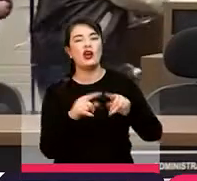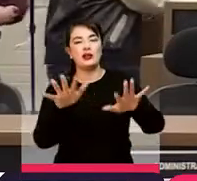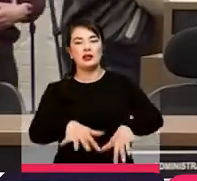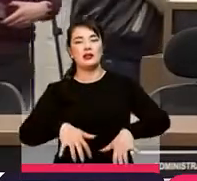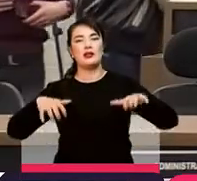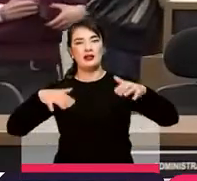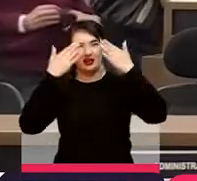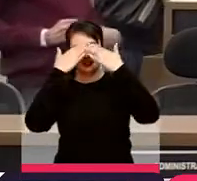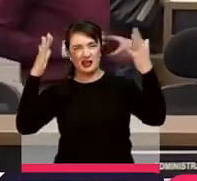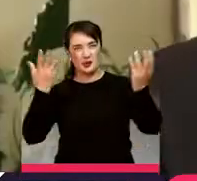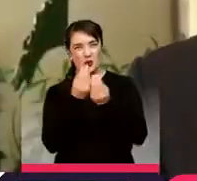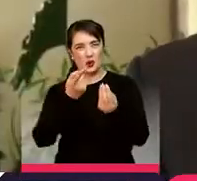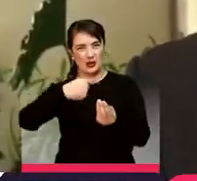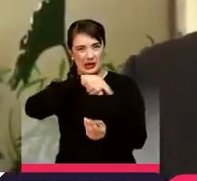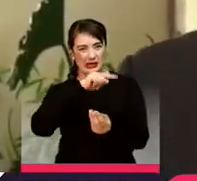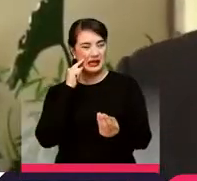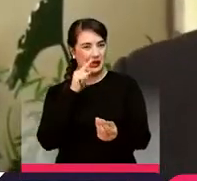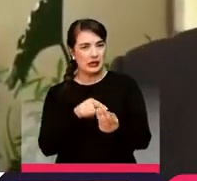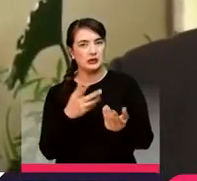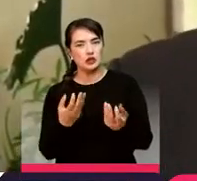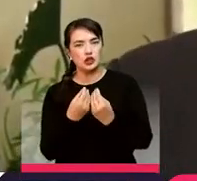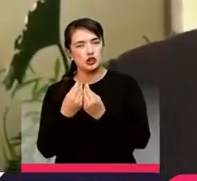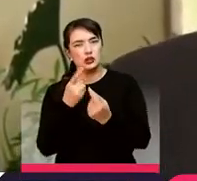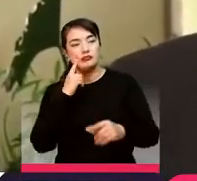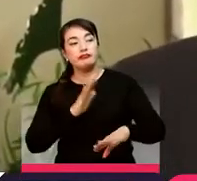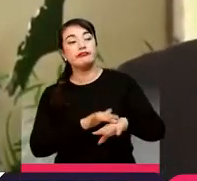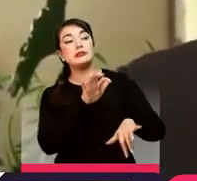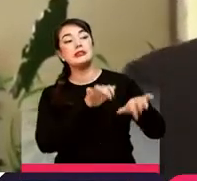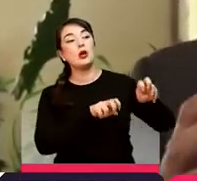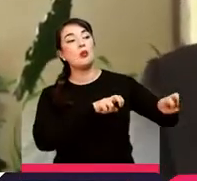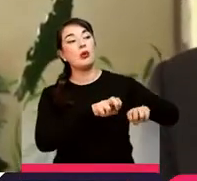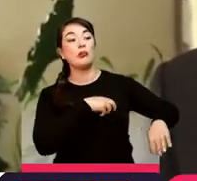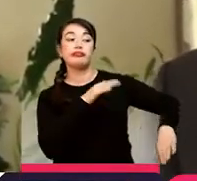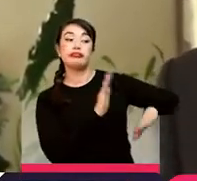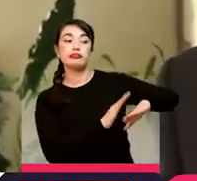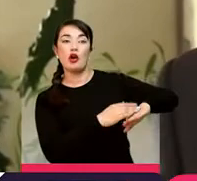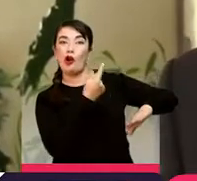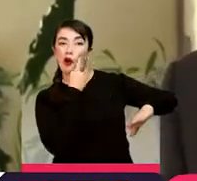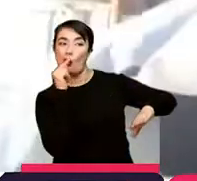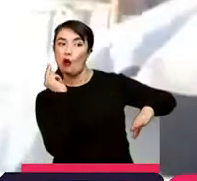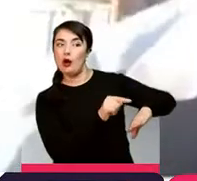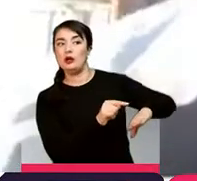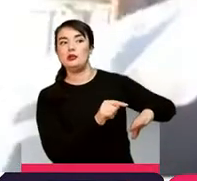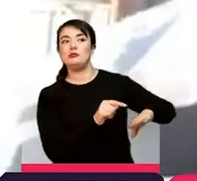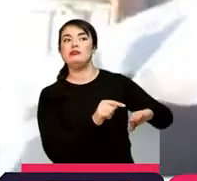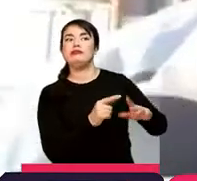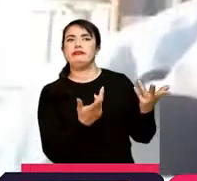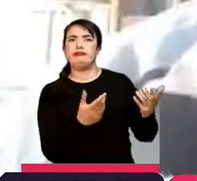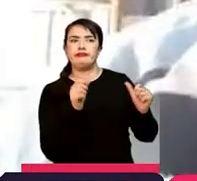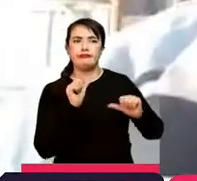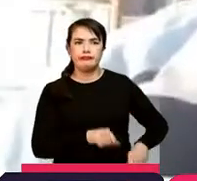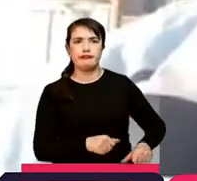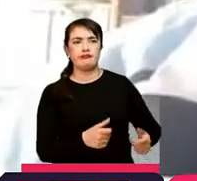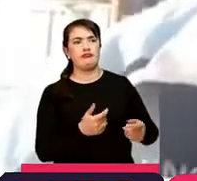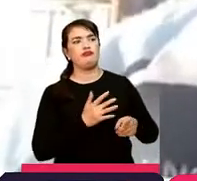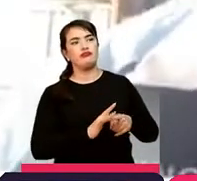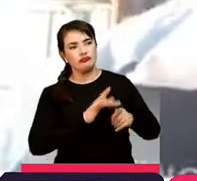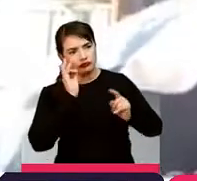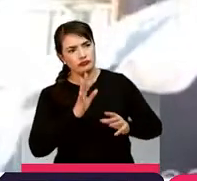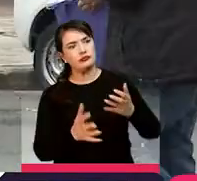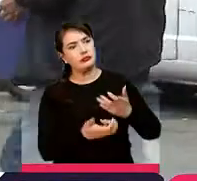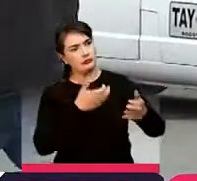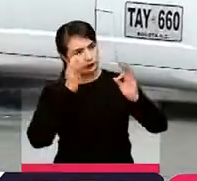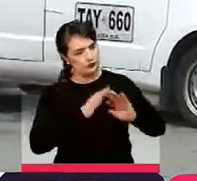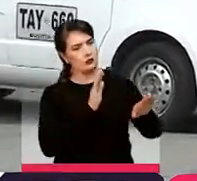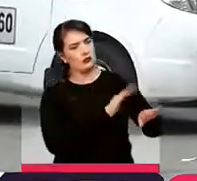Democrático en el Consejo es que quiere hacerle al secretario de Movilidad un llamado de atención, porque tienen reparos sobre el proceso de implementación de un sistema de parqueo